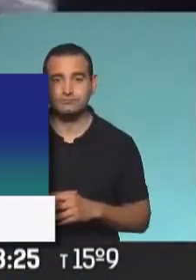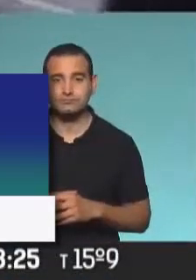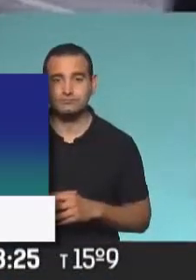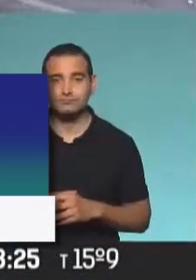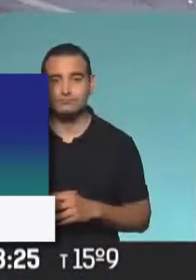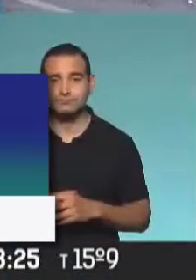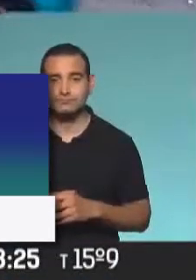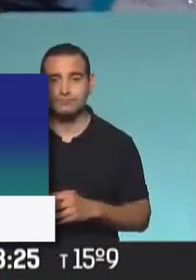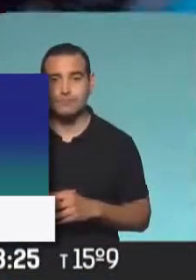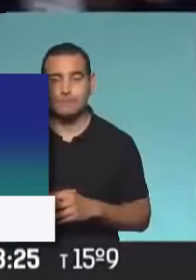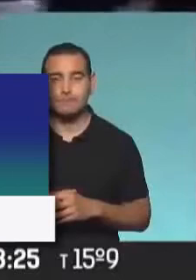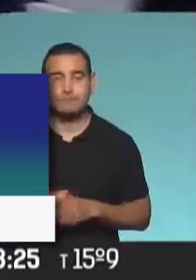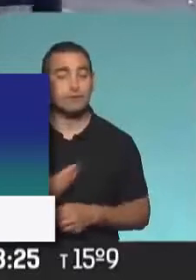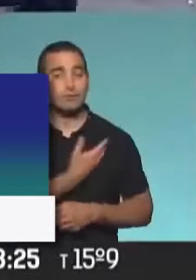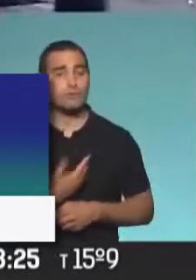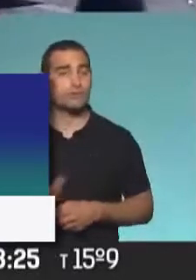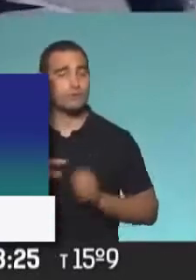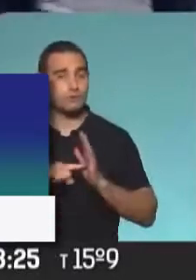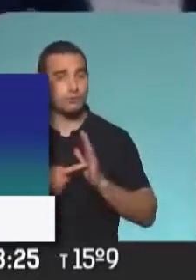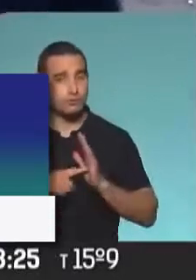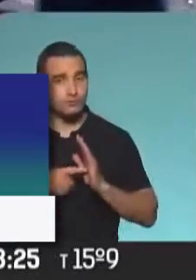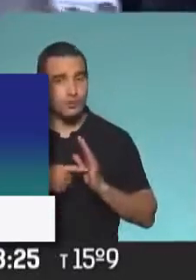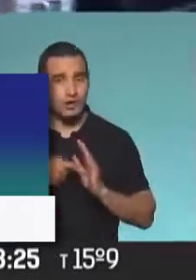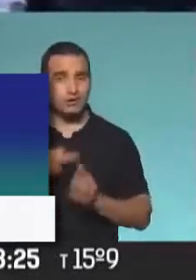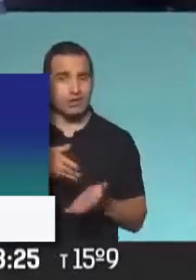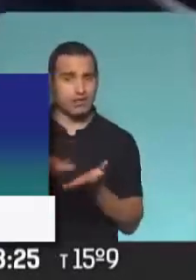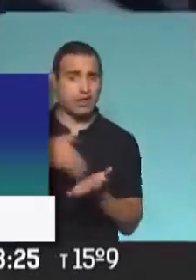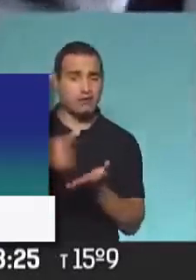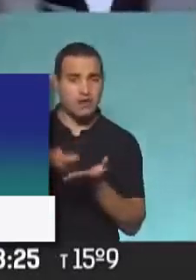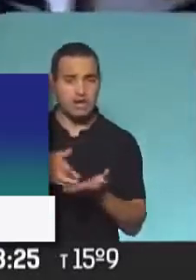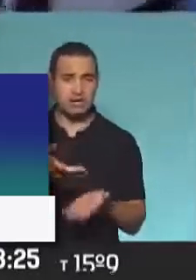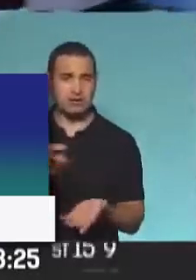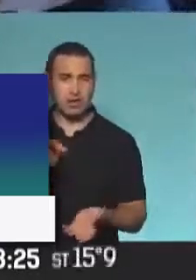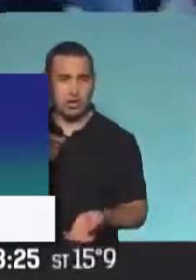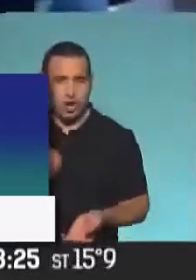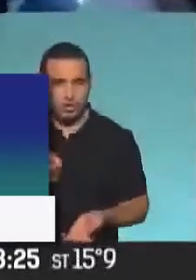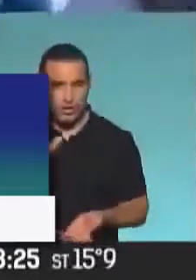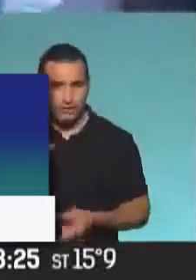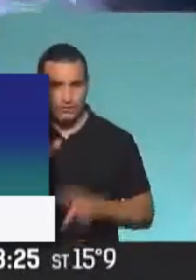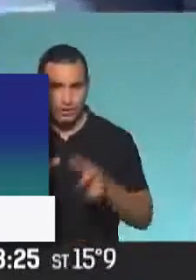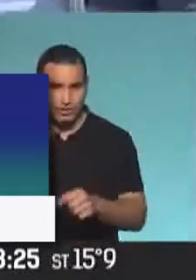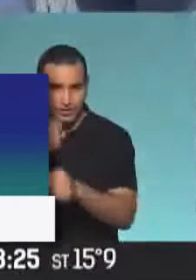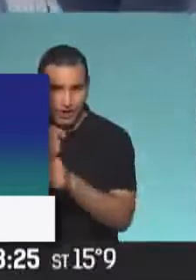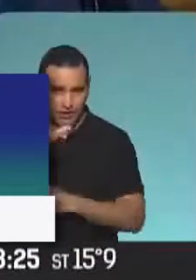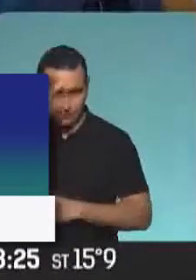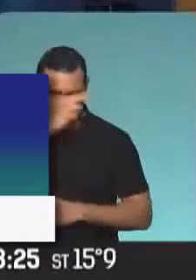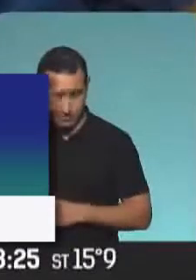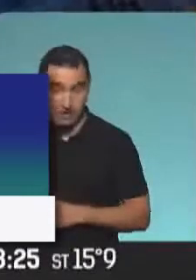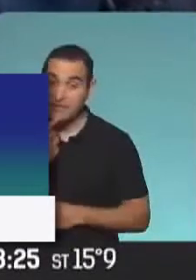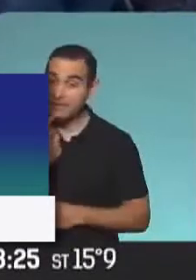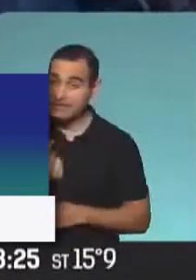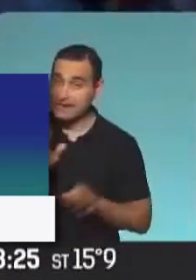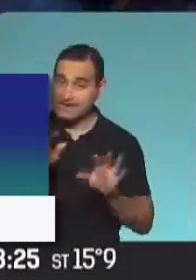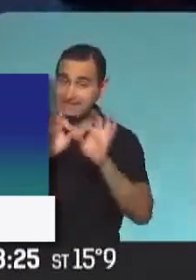Horacio Rodríguez Larreta había realizado por el reconocimiento de la carrera profesional. Lo hizo